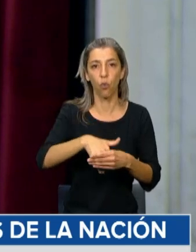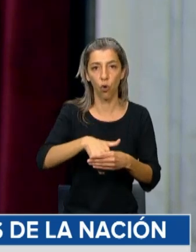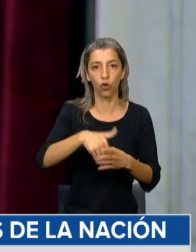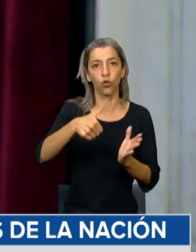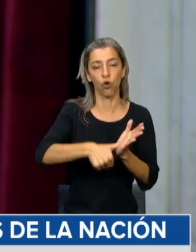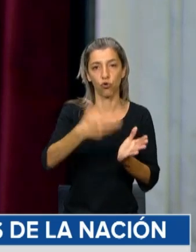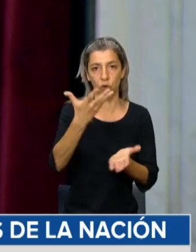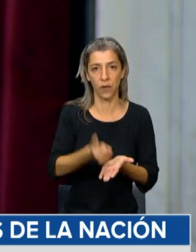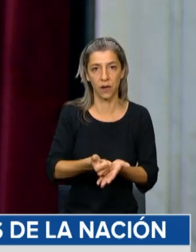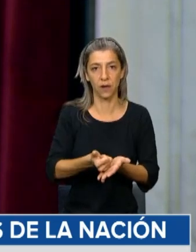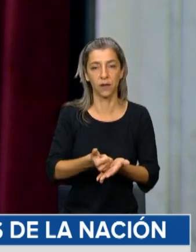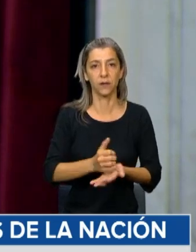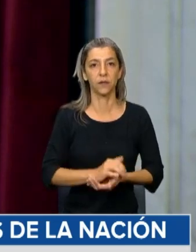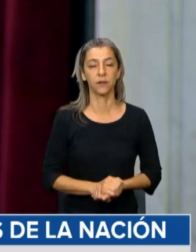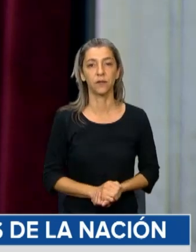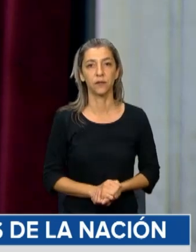manera nominal.